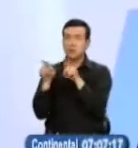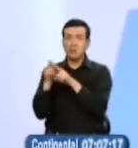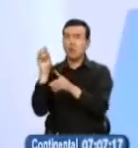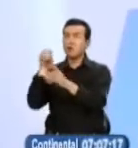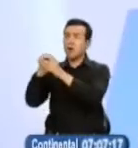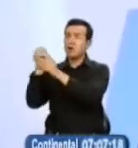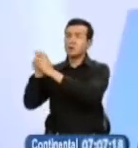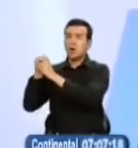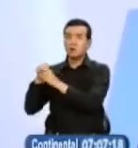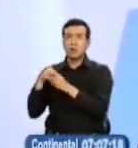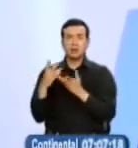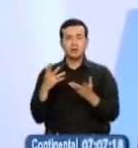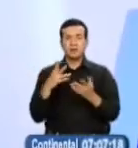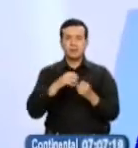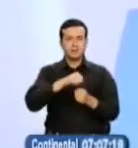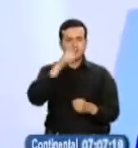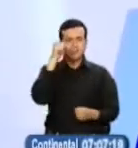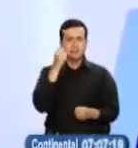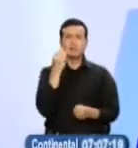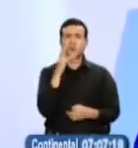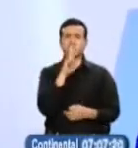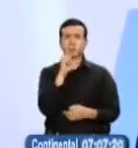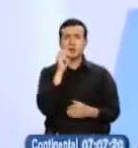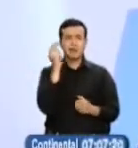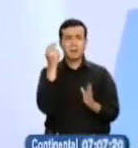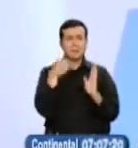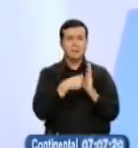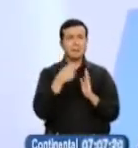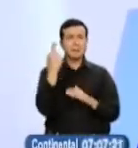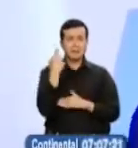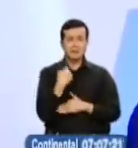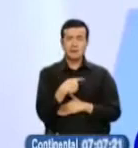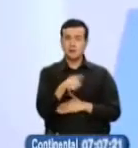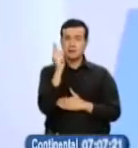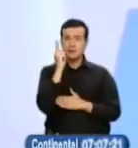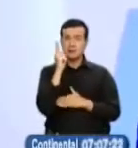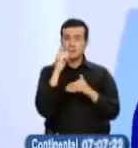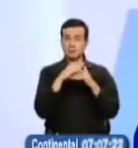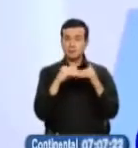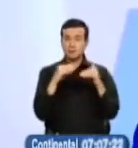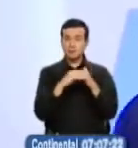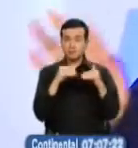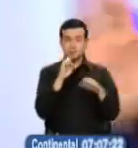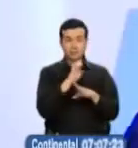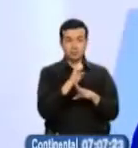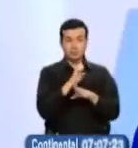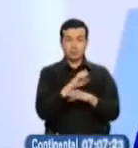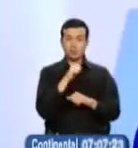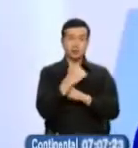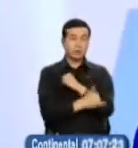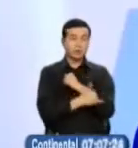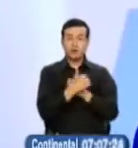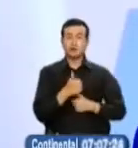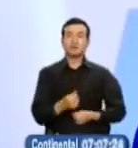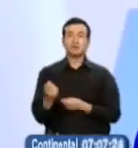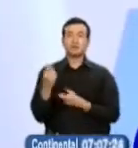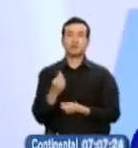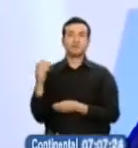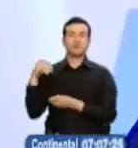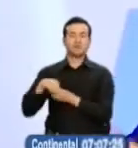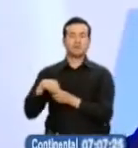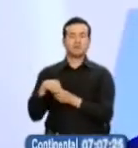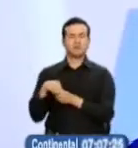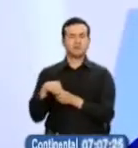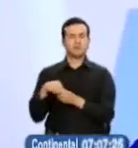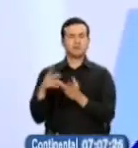esto nos permite evidenciar que más de 30 mil millones de dólares del Ecuador estarían en paraísos fiscales. Cuando